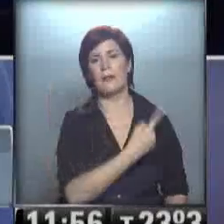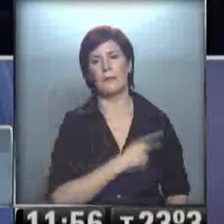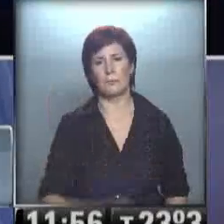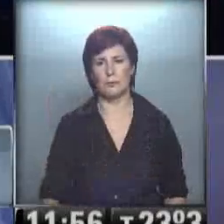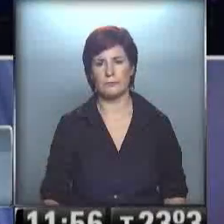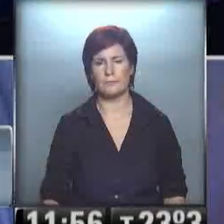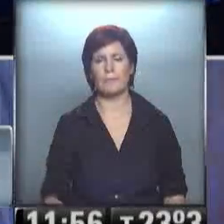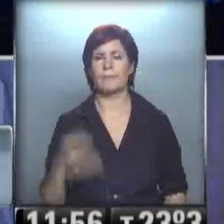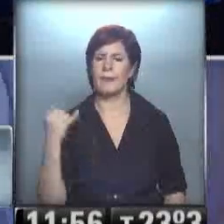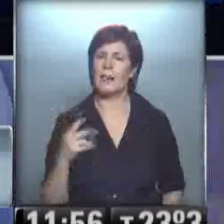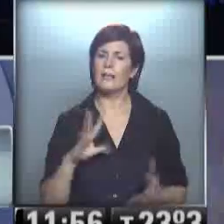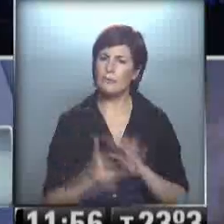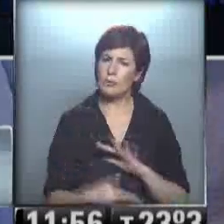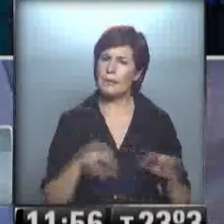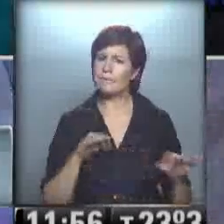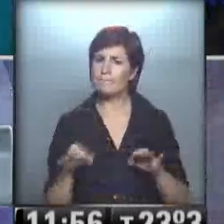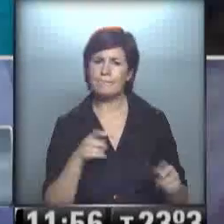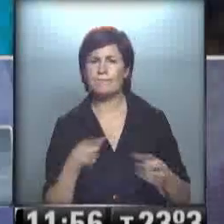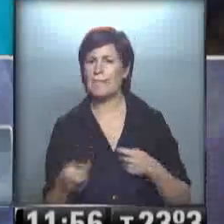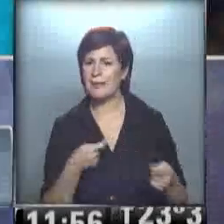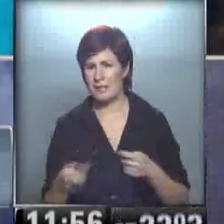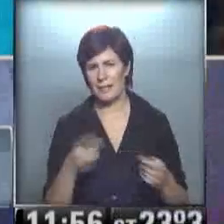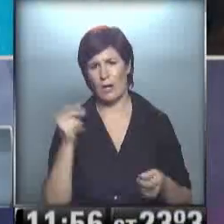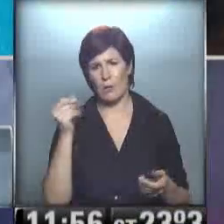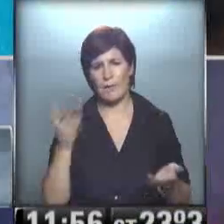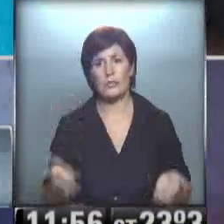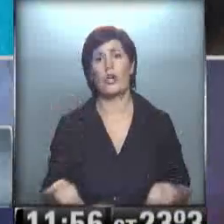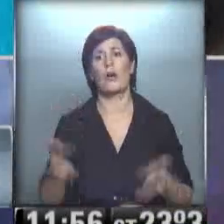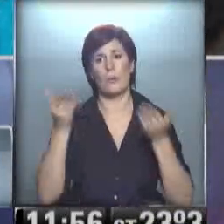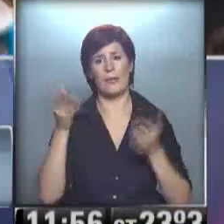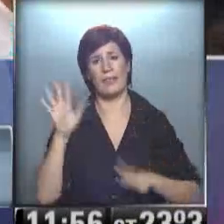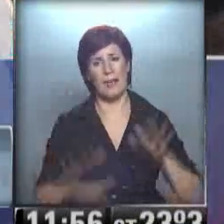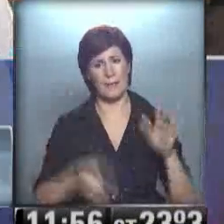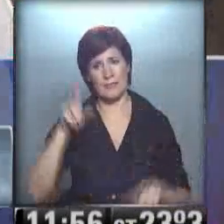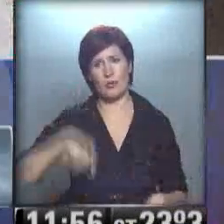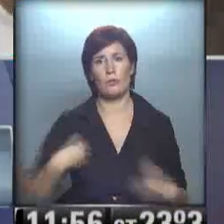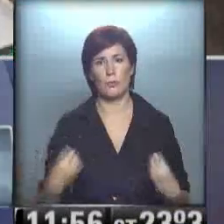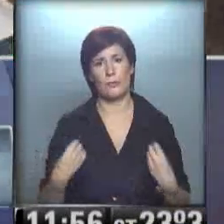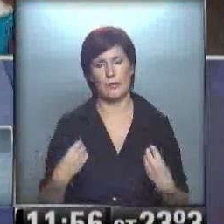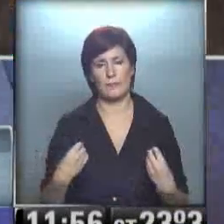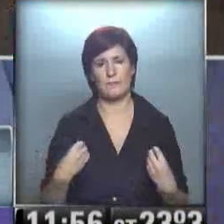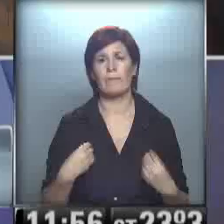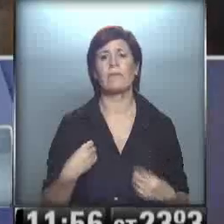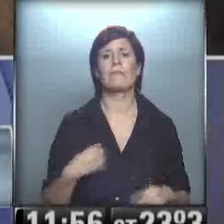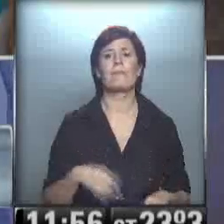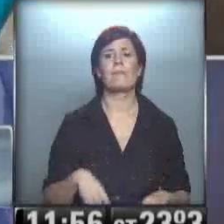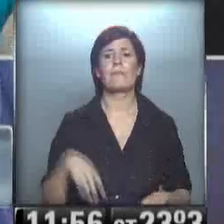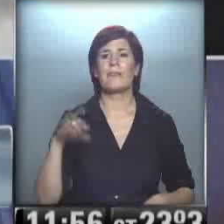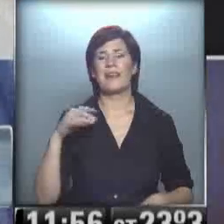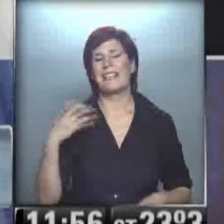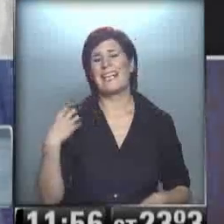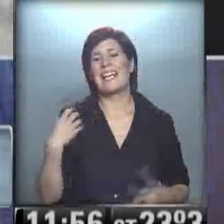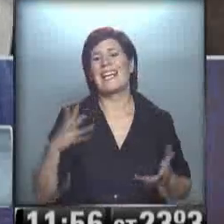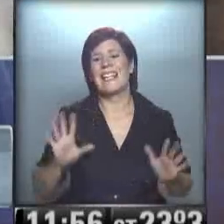Hay una medida en la cual a veces el aumento de precios tiene una razón concreta. Por lo general el aumento de precios